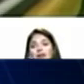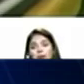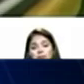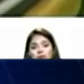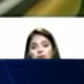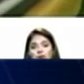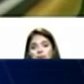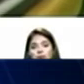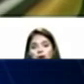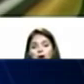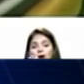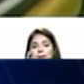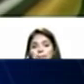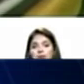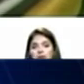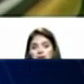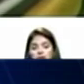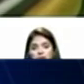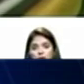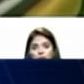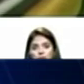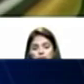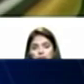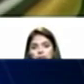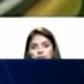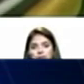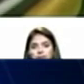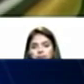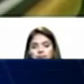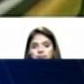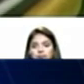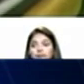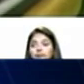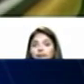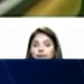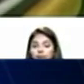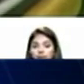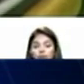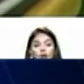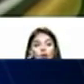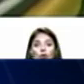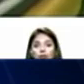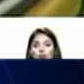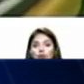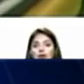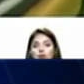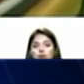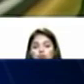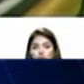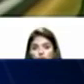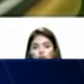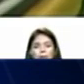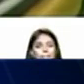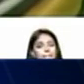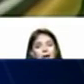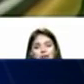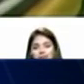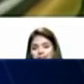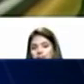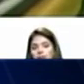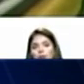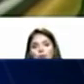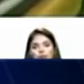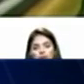funcional, administrativa y funcional. Luego, dentro de los objetivos de la comisión, los más